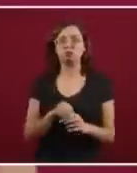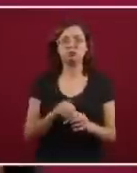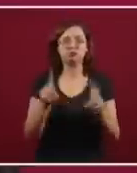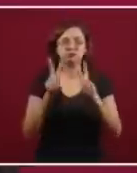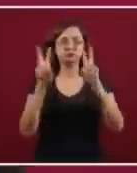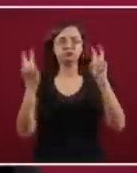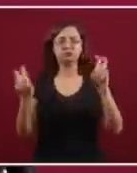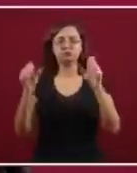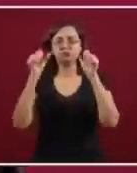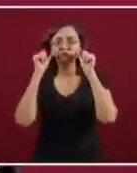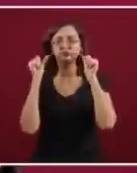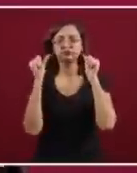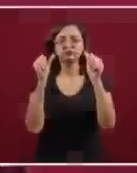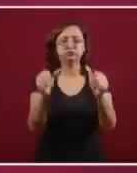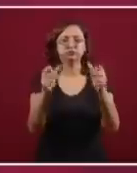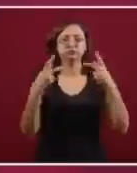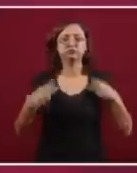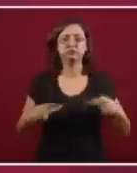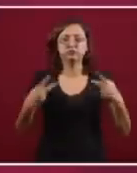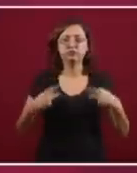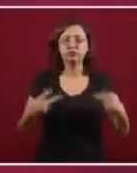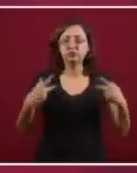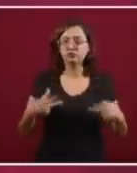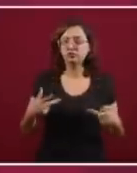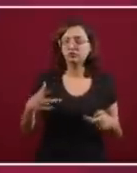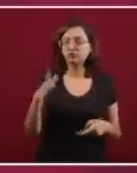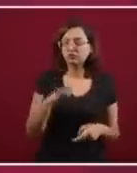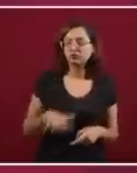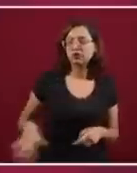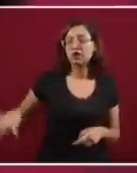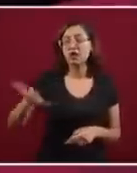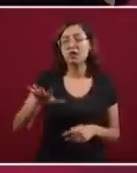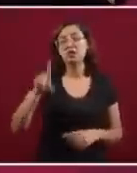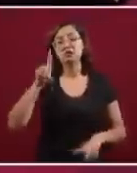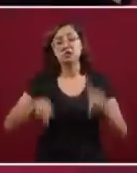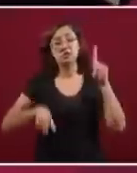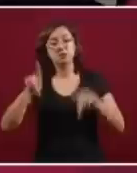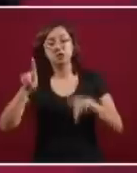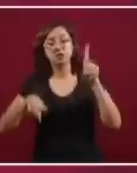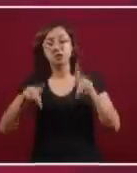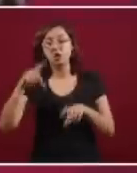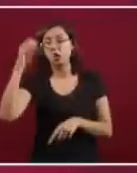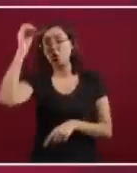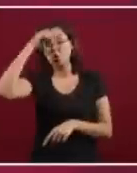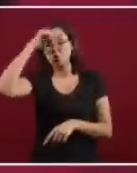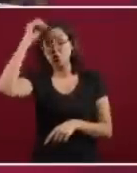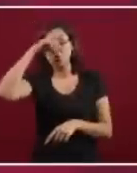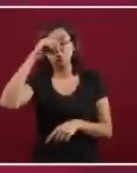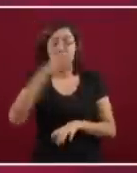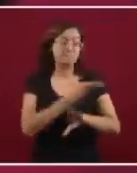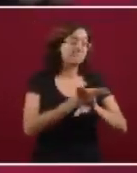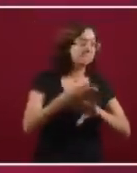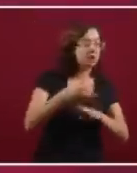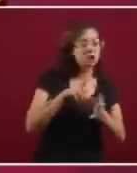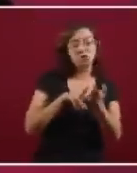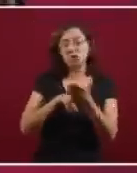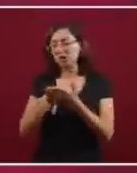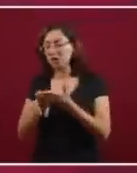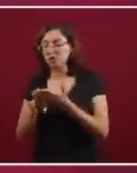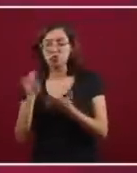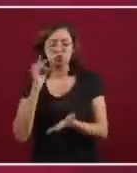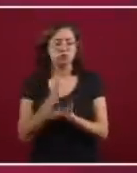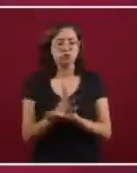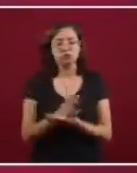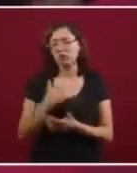y la ciudadanía depende la postura que tenga insisto es un espectro no es blanco y negro o negro y blanco